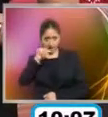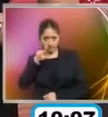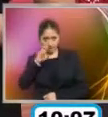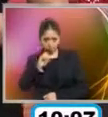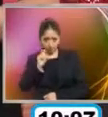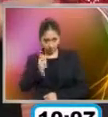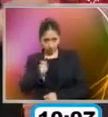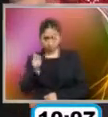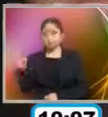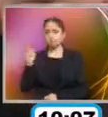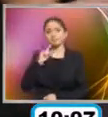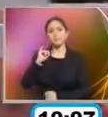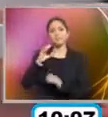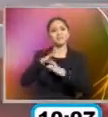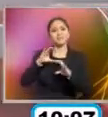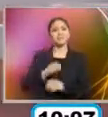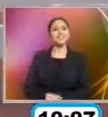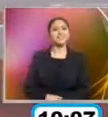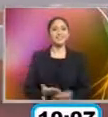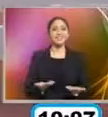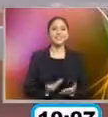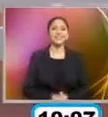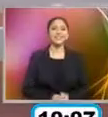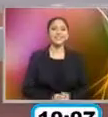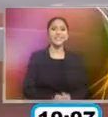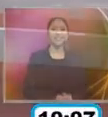Media Verónica. Perfecto. Adelante.